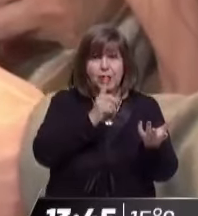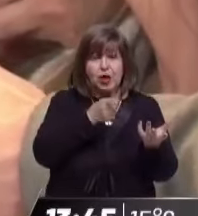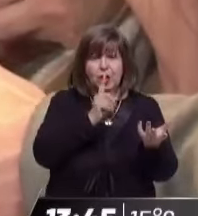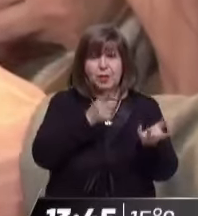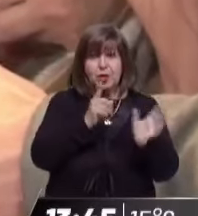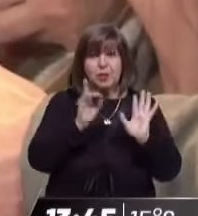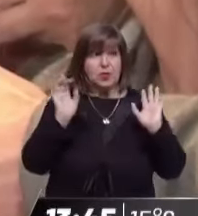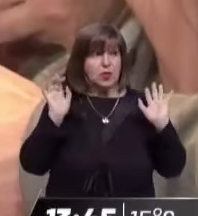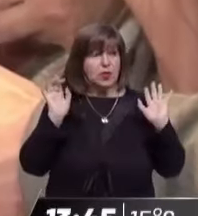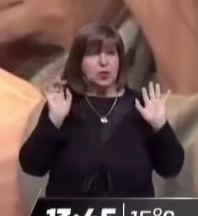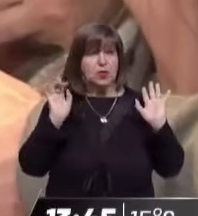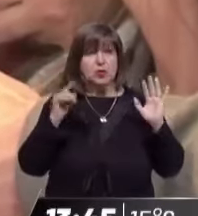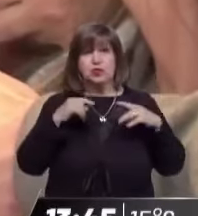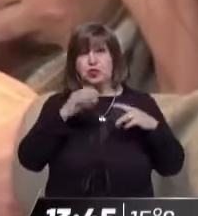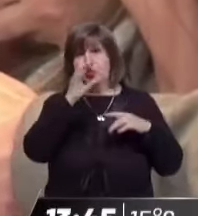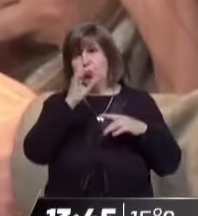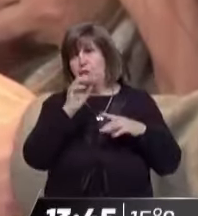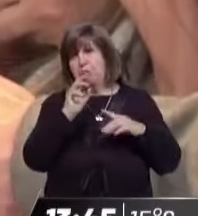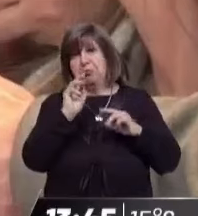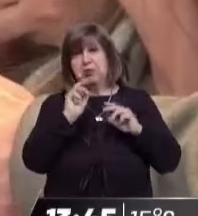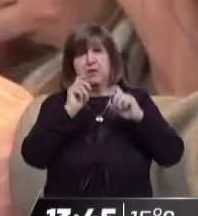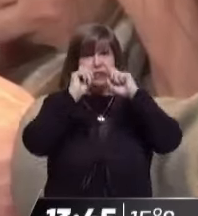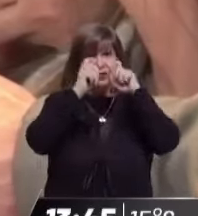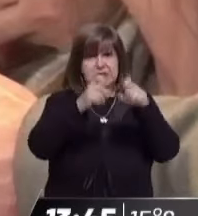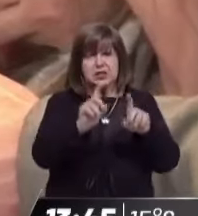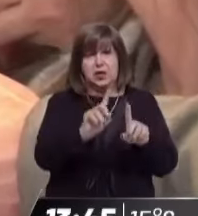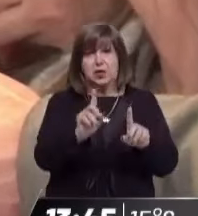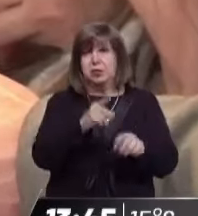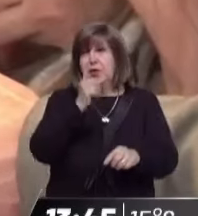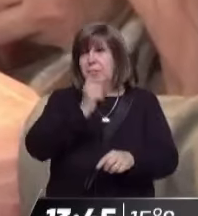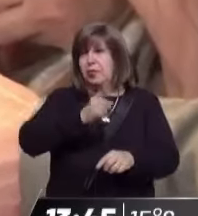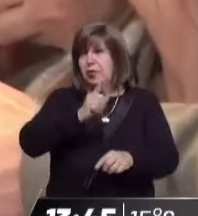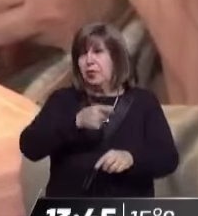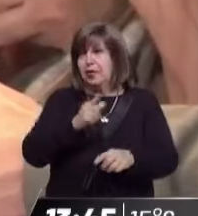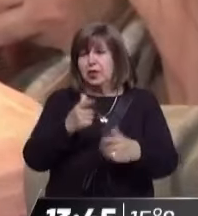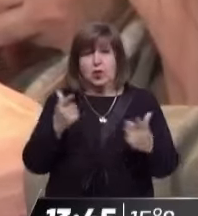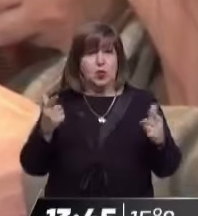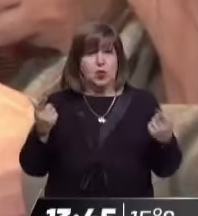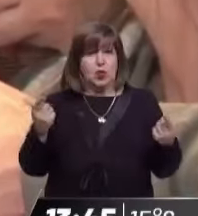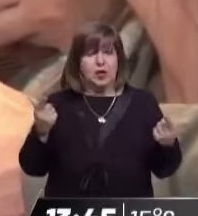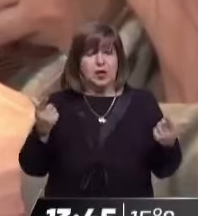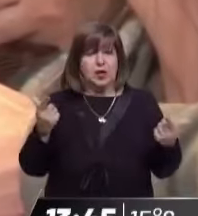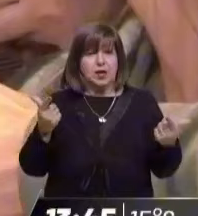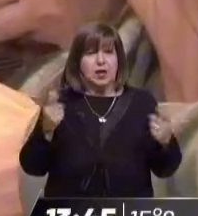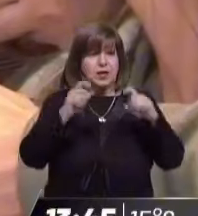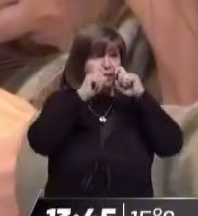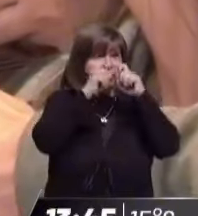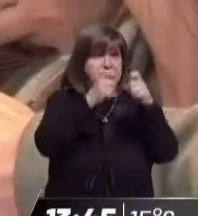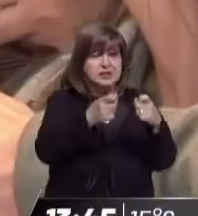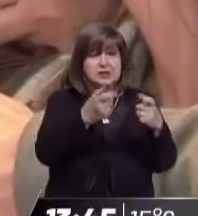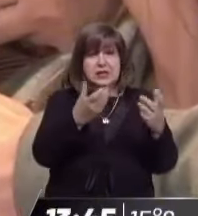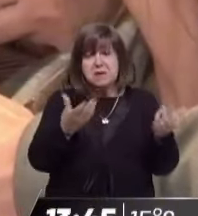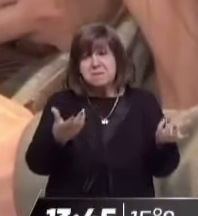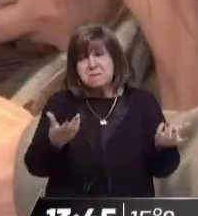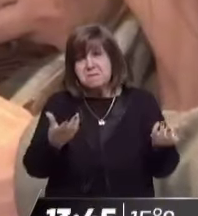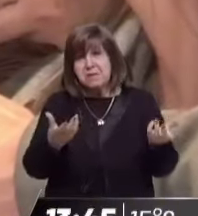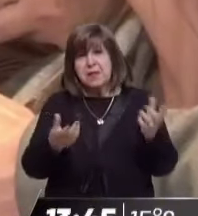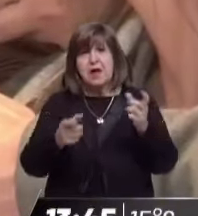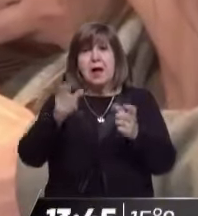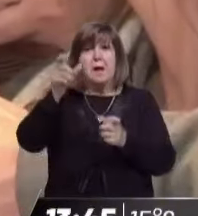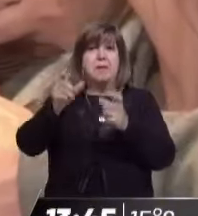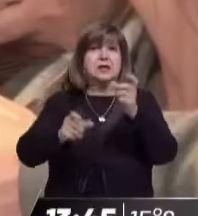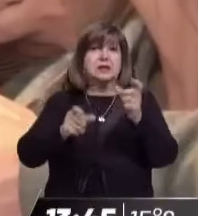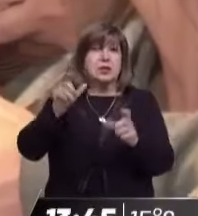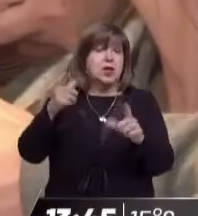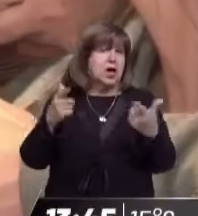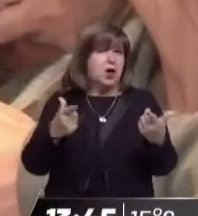Yo no iría a visitarlos. Ahora, ¿hay alguna prohibición? ¿Existe alguna prohibición para visitar a tal o